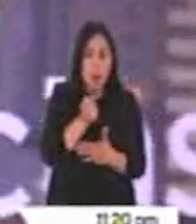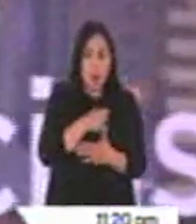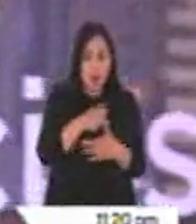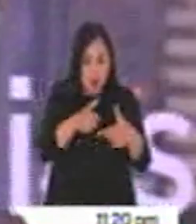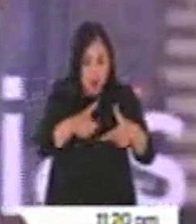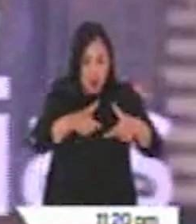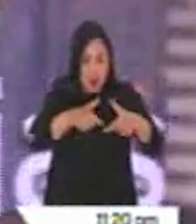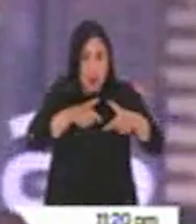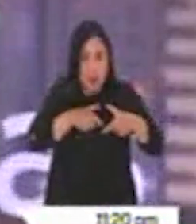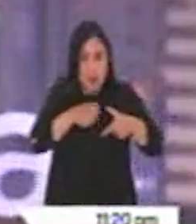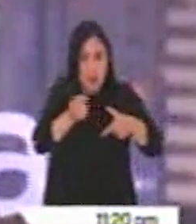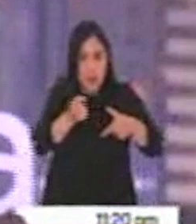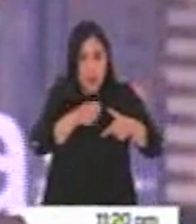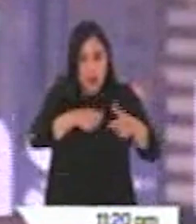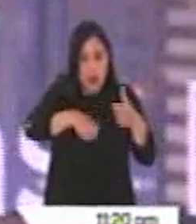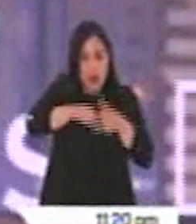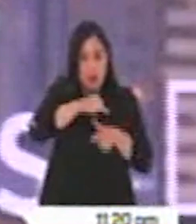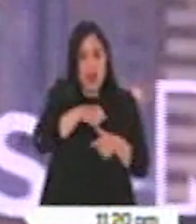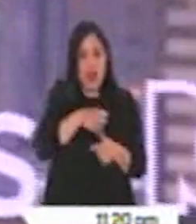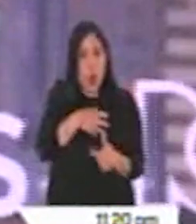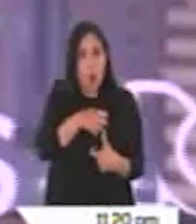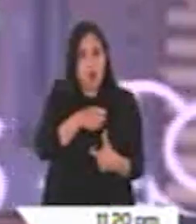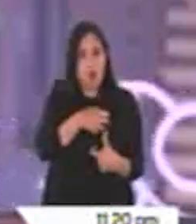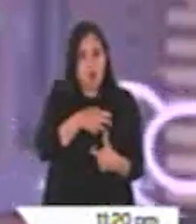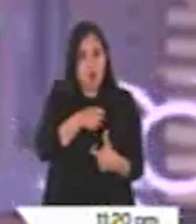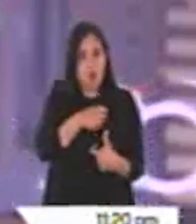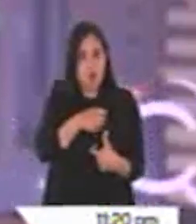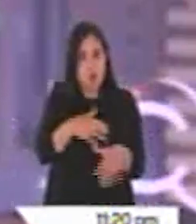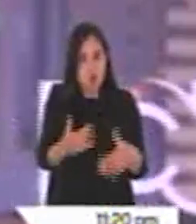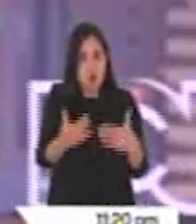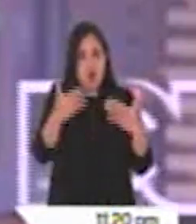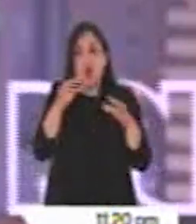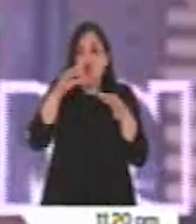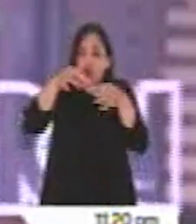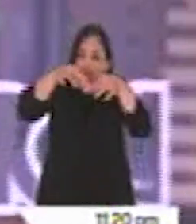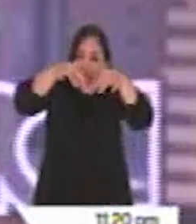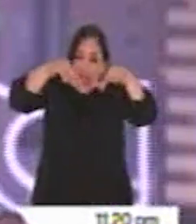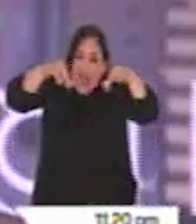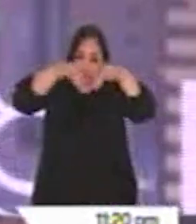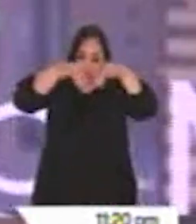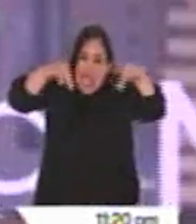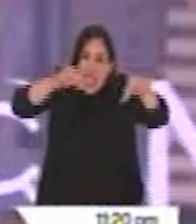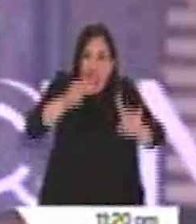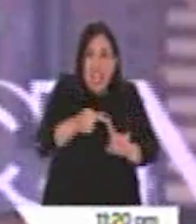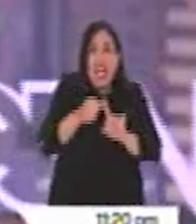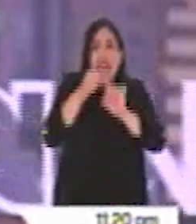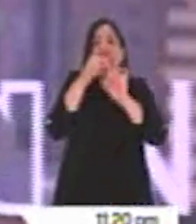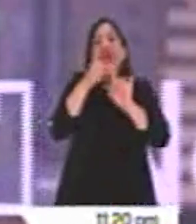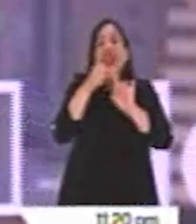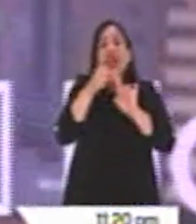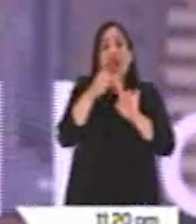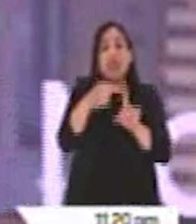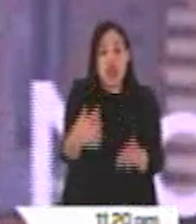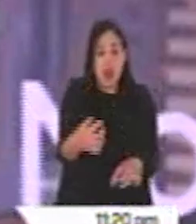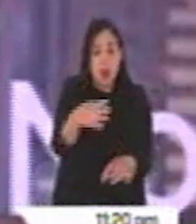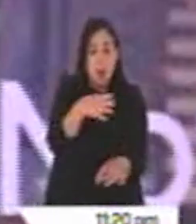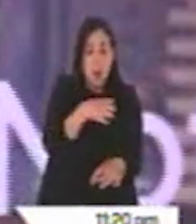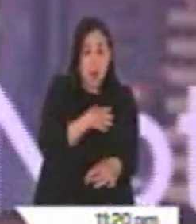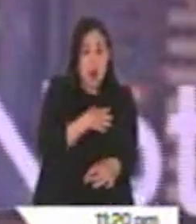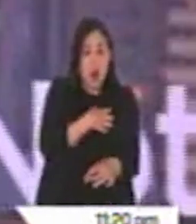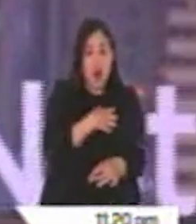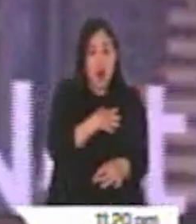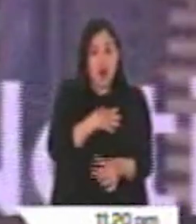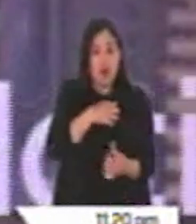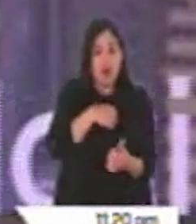cumplir las funciones de un marcapasos con un pedacito de una tela especial se puede garantizar un funcionamiento óptimo del